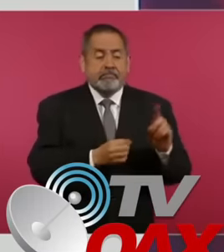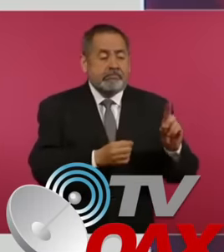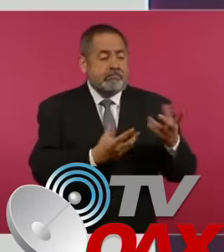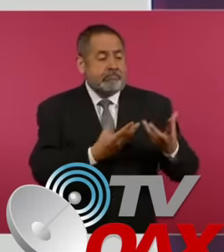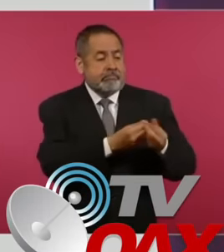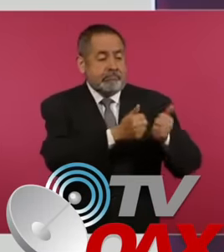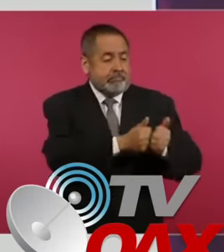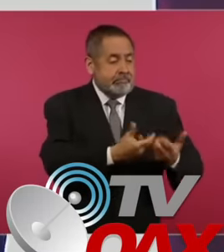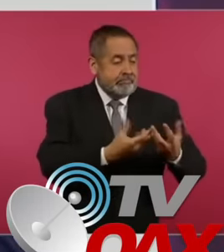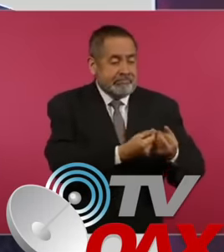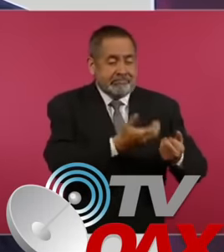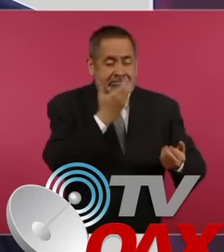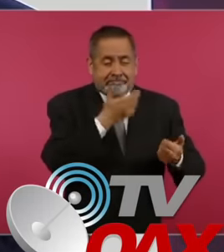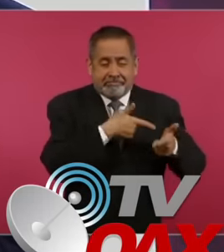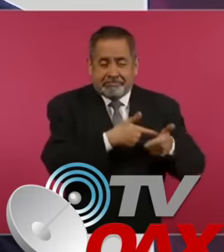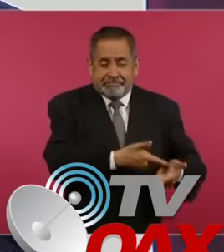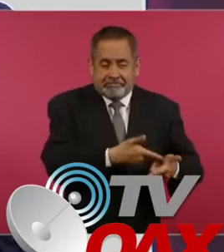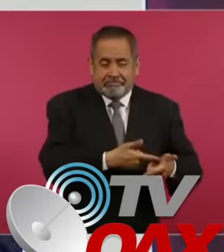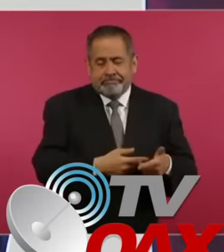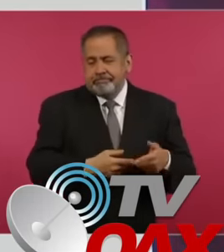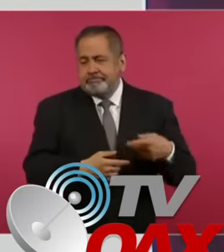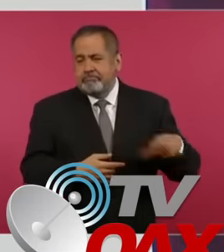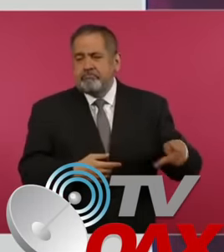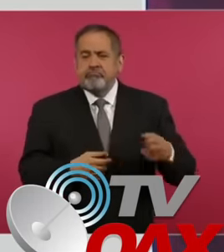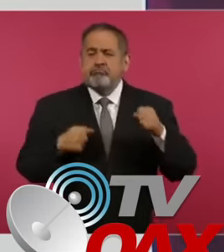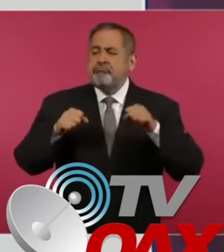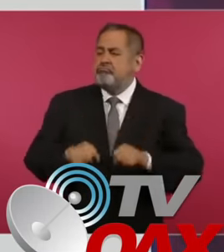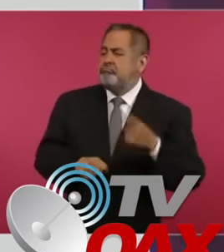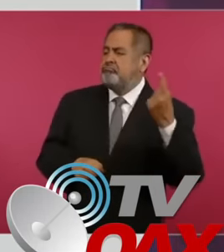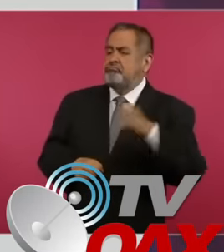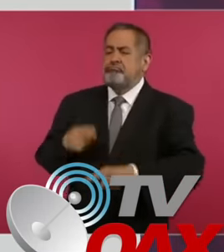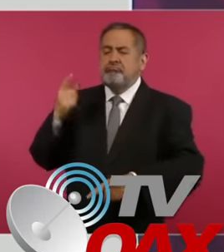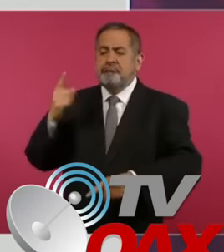por lo general, es muy autoritario, es facho.